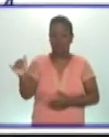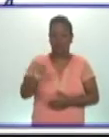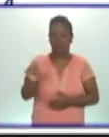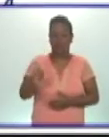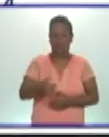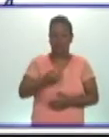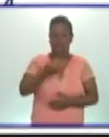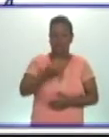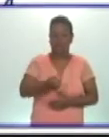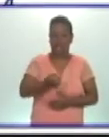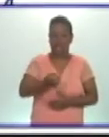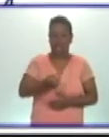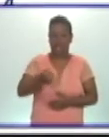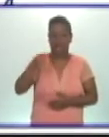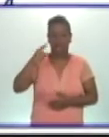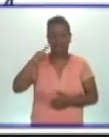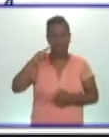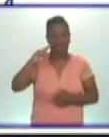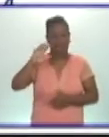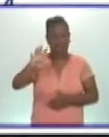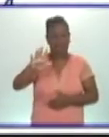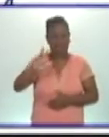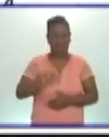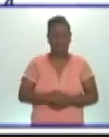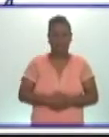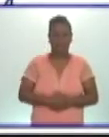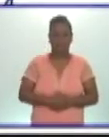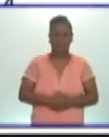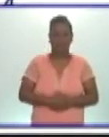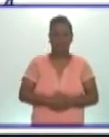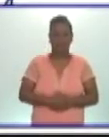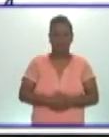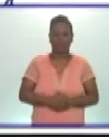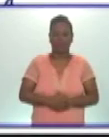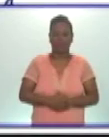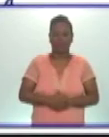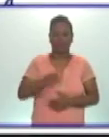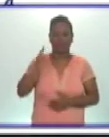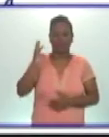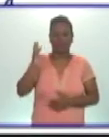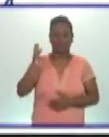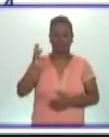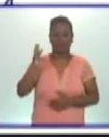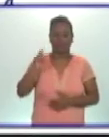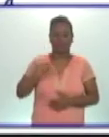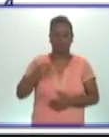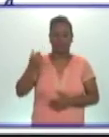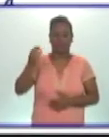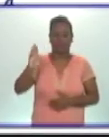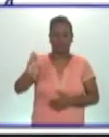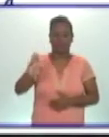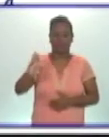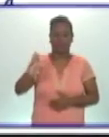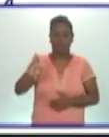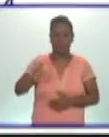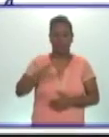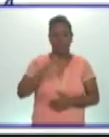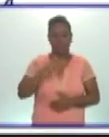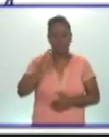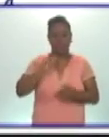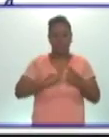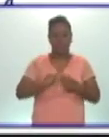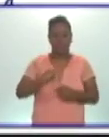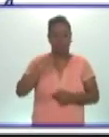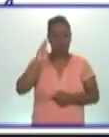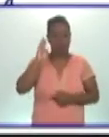exponentes. 4 más menos 1, 3. B al cubo por b al cuadrado